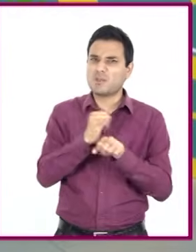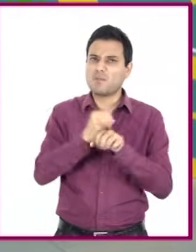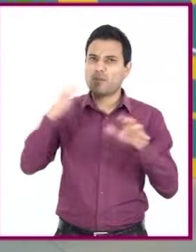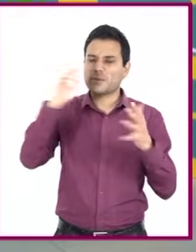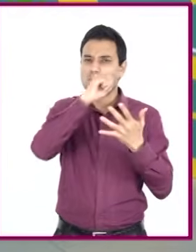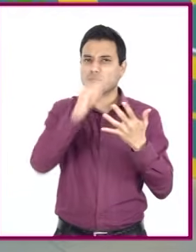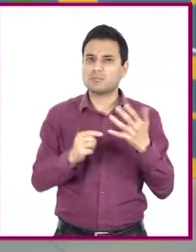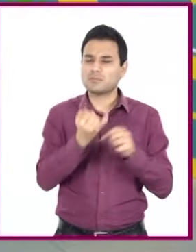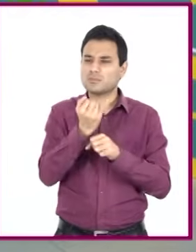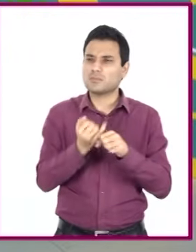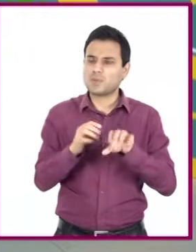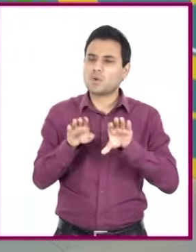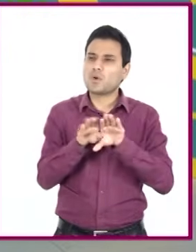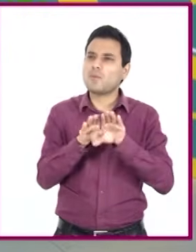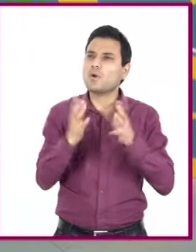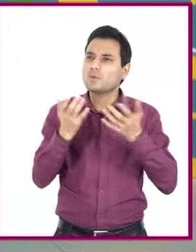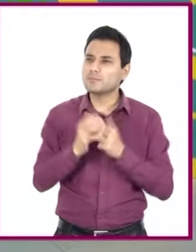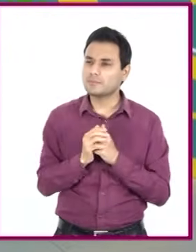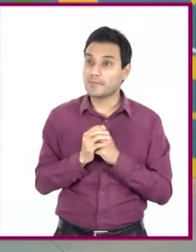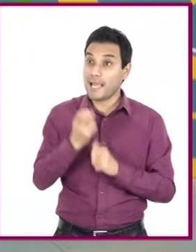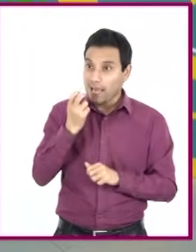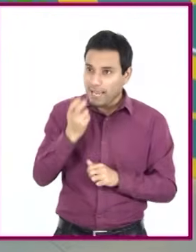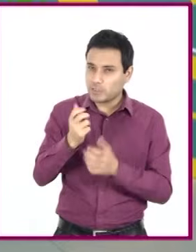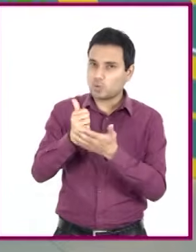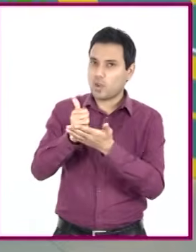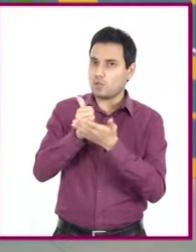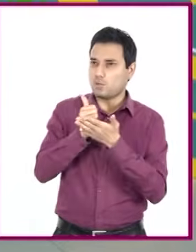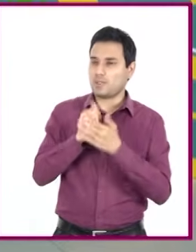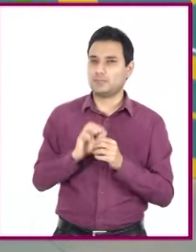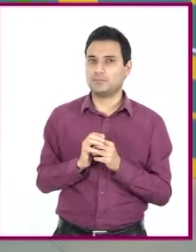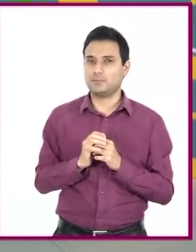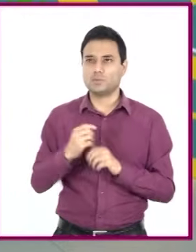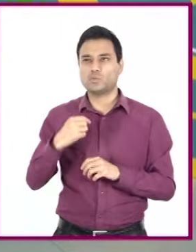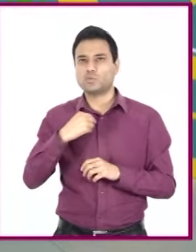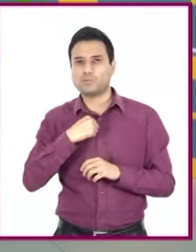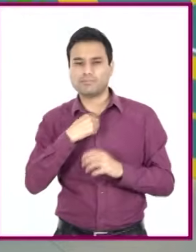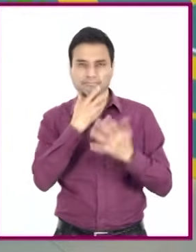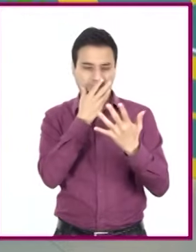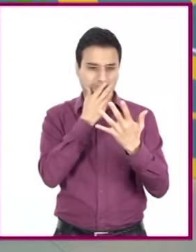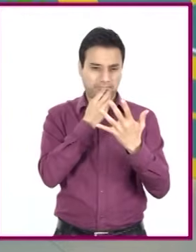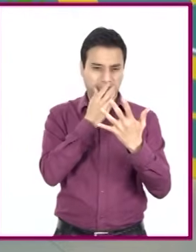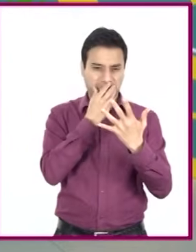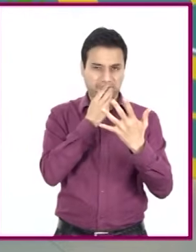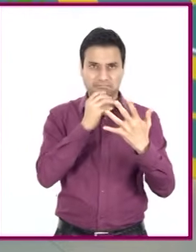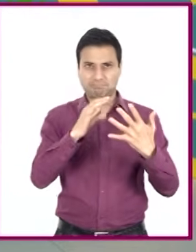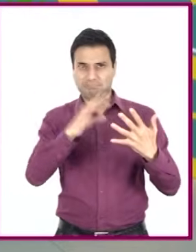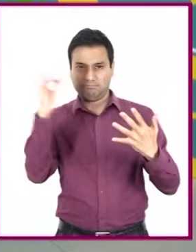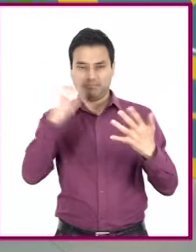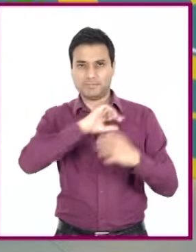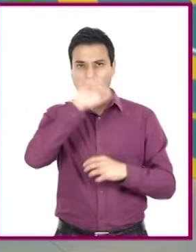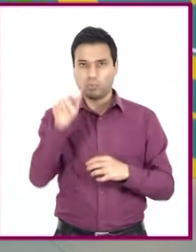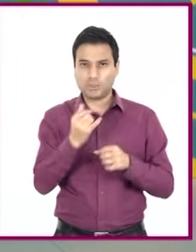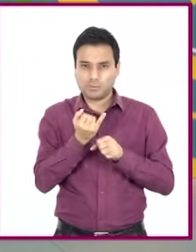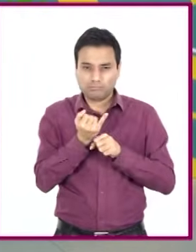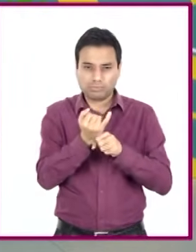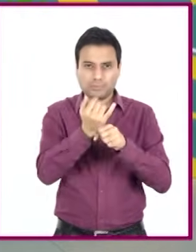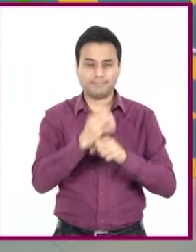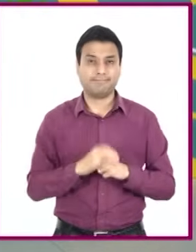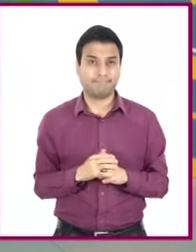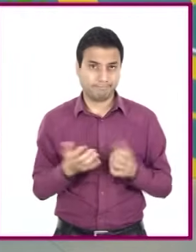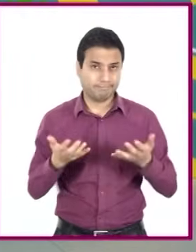que existen. Eso me permitiría reconocer a cuál recurrir por mi tema y qué tipo de información puedo